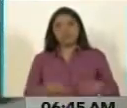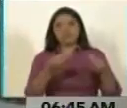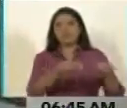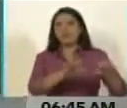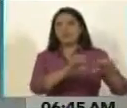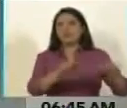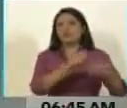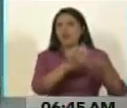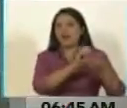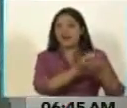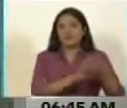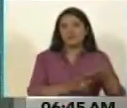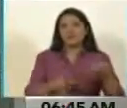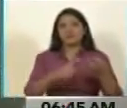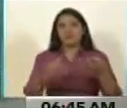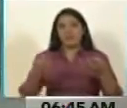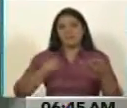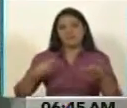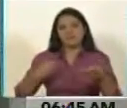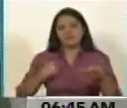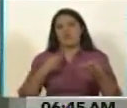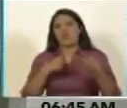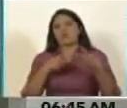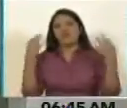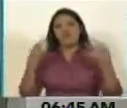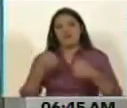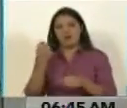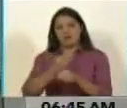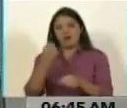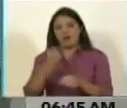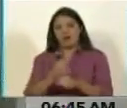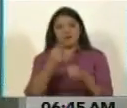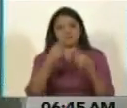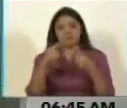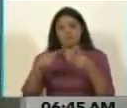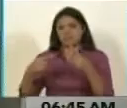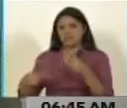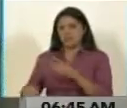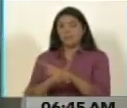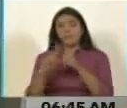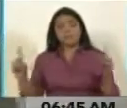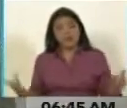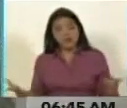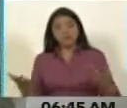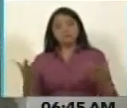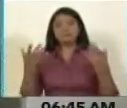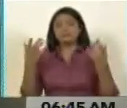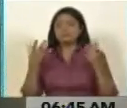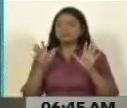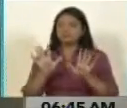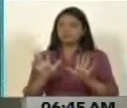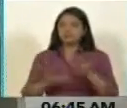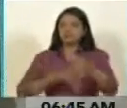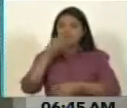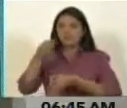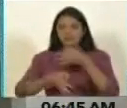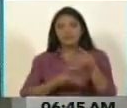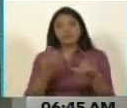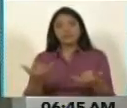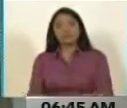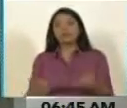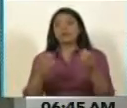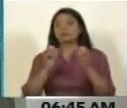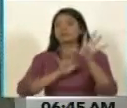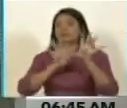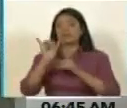las pensiones y formalizar el trabajo, etcétera, etcétera. Pero yendo a lo afirmativo, este mercado internacional